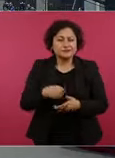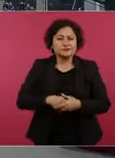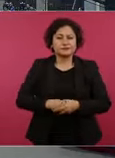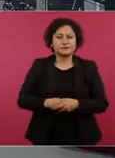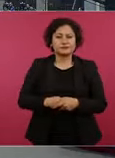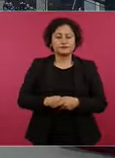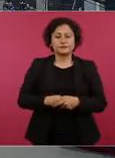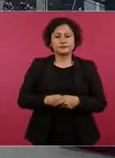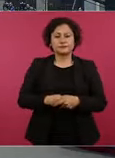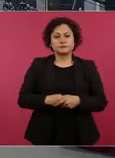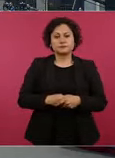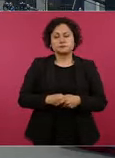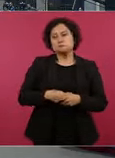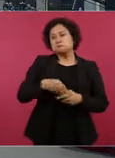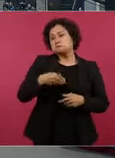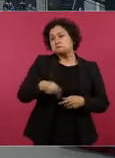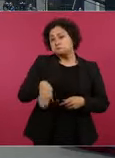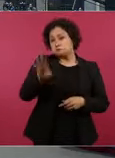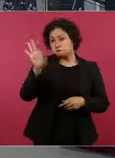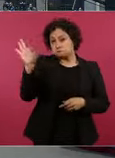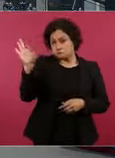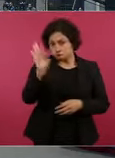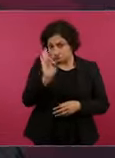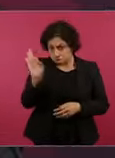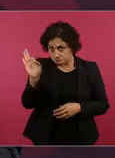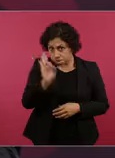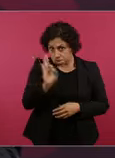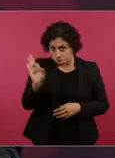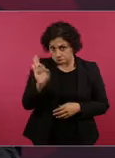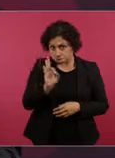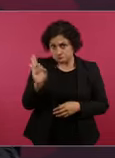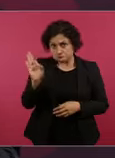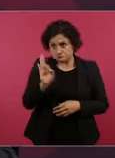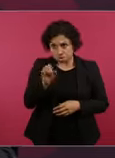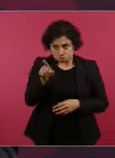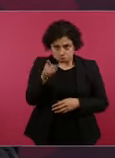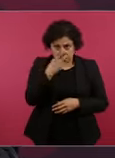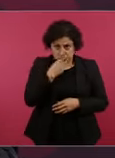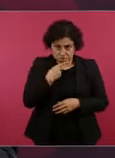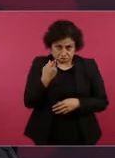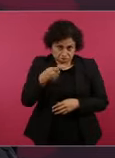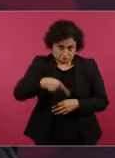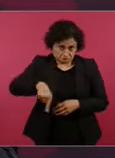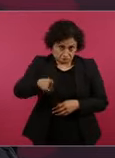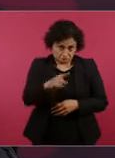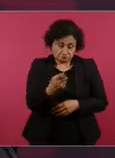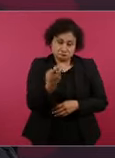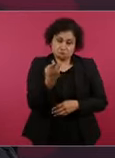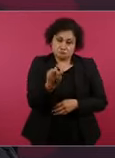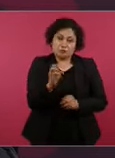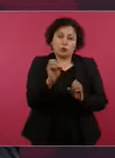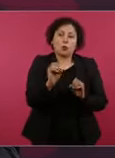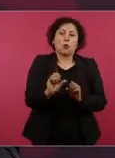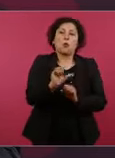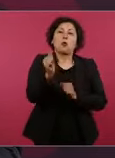¿Propaganda de los propios grupos criminales? Puede ser de ellos, puede ser de grupos